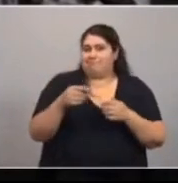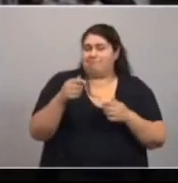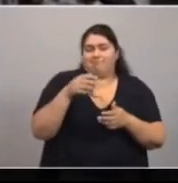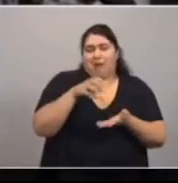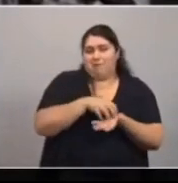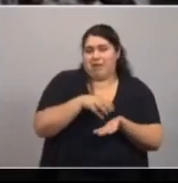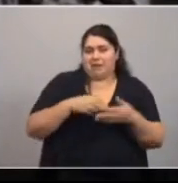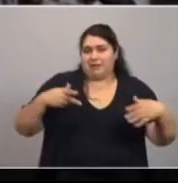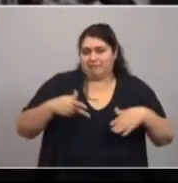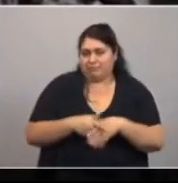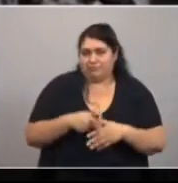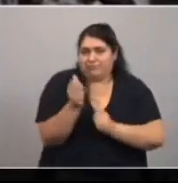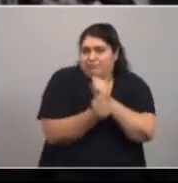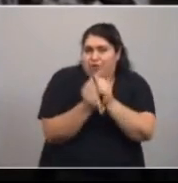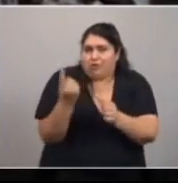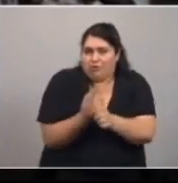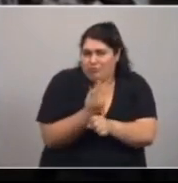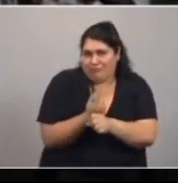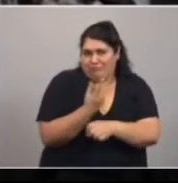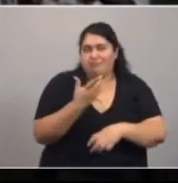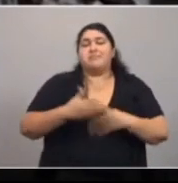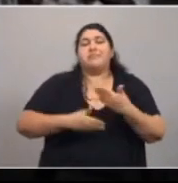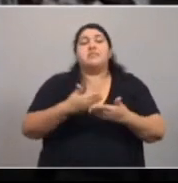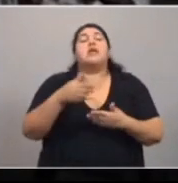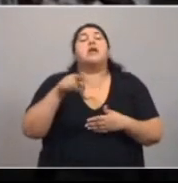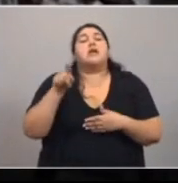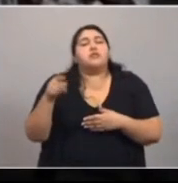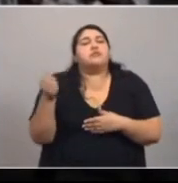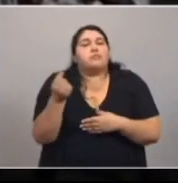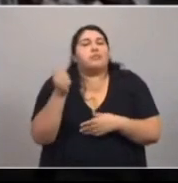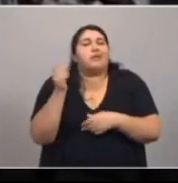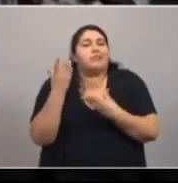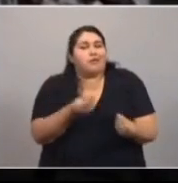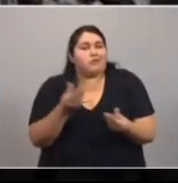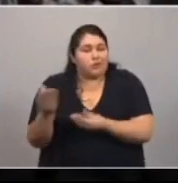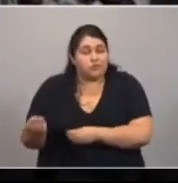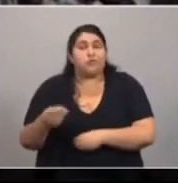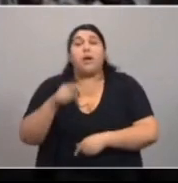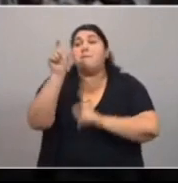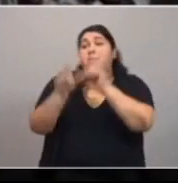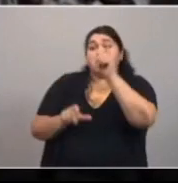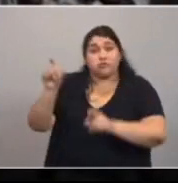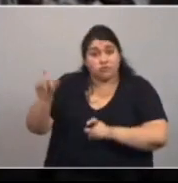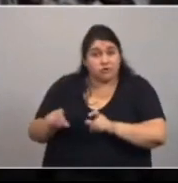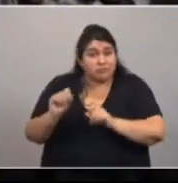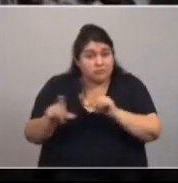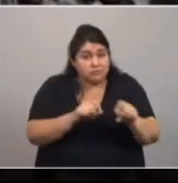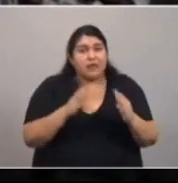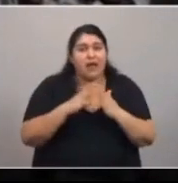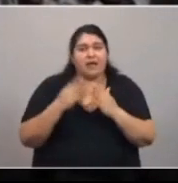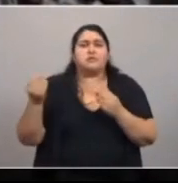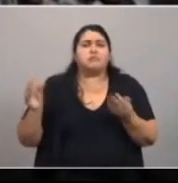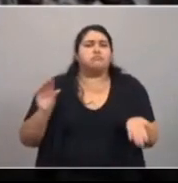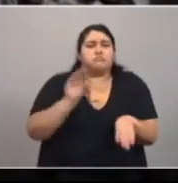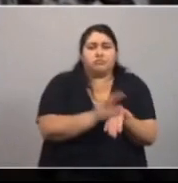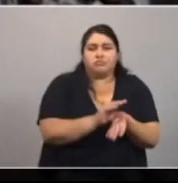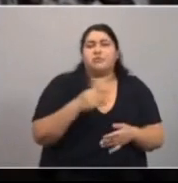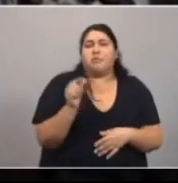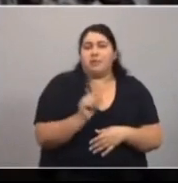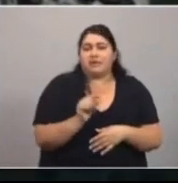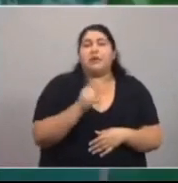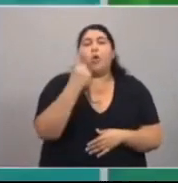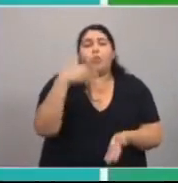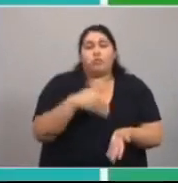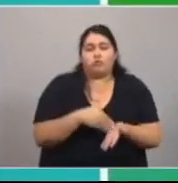les sirva. En el caso de las personas humanas, los créditos son hasta 1 millón de pesos por damnificado. En el caso de